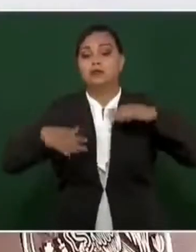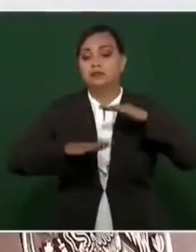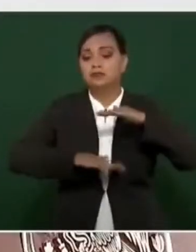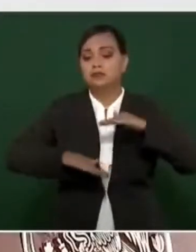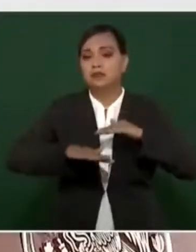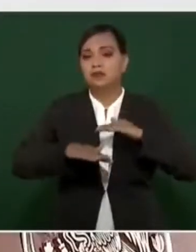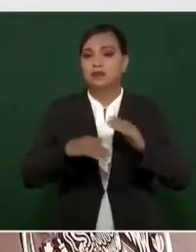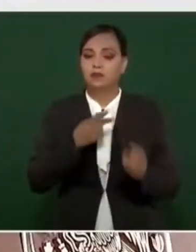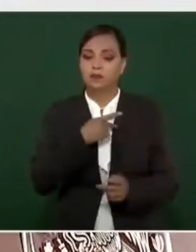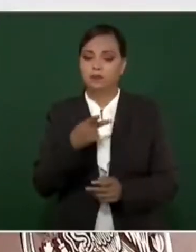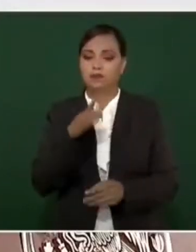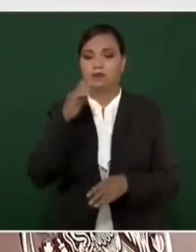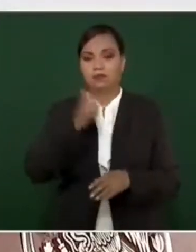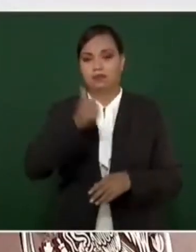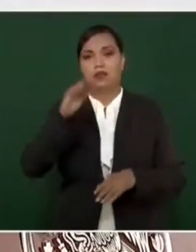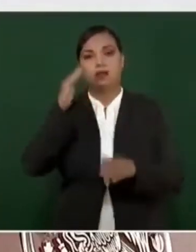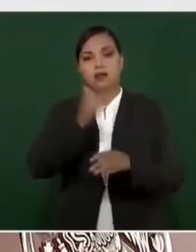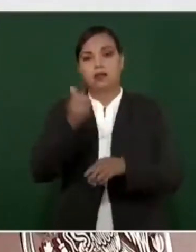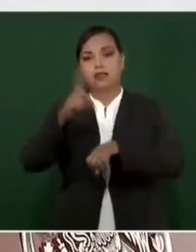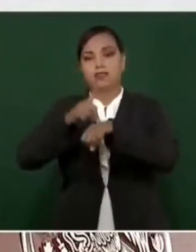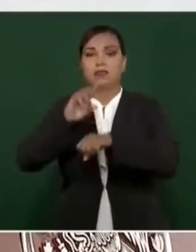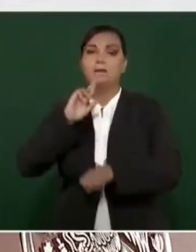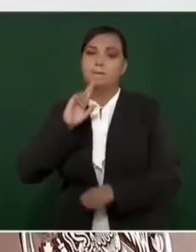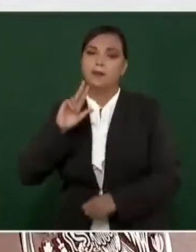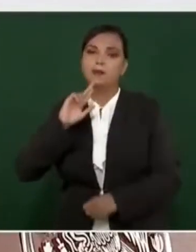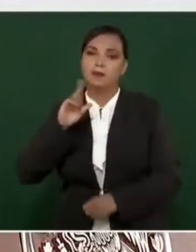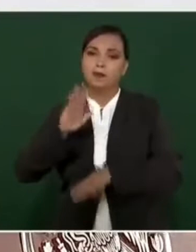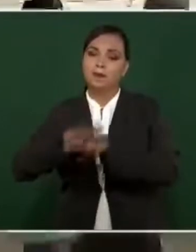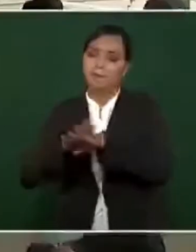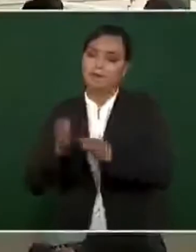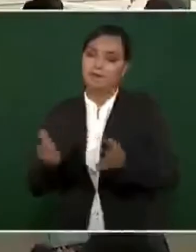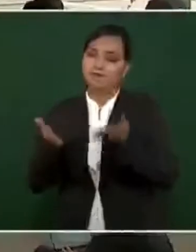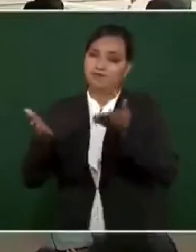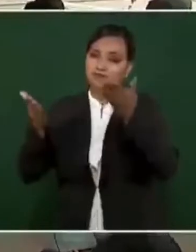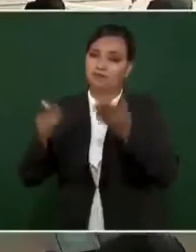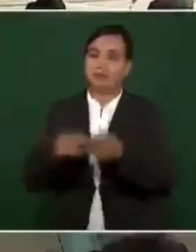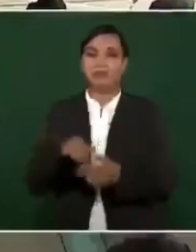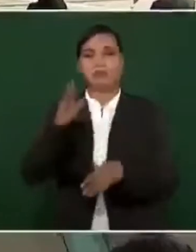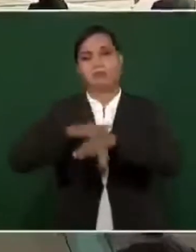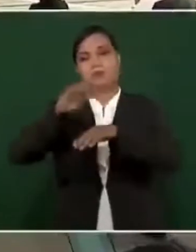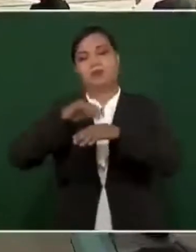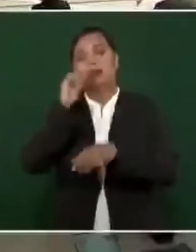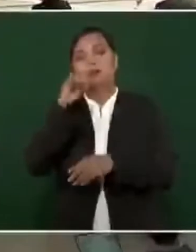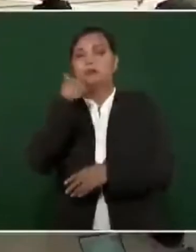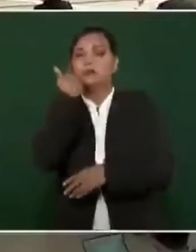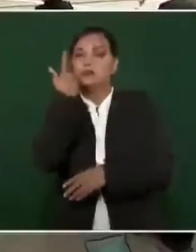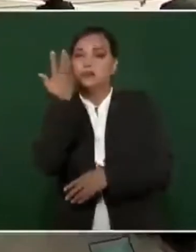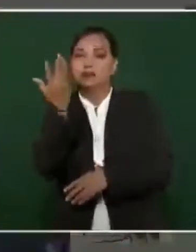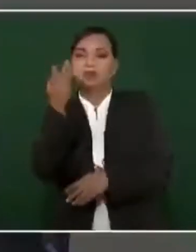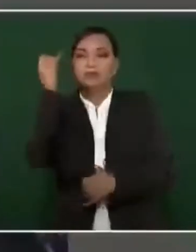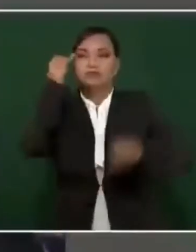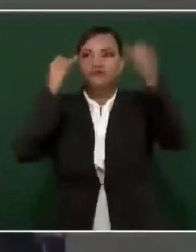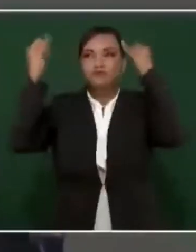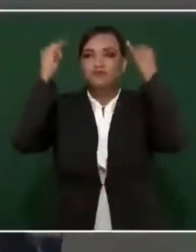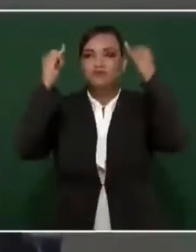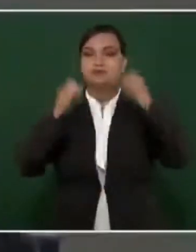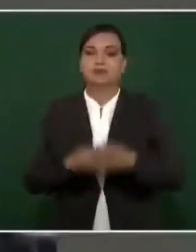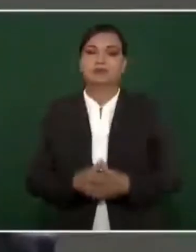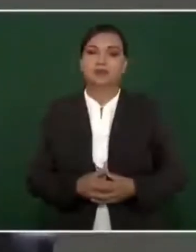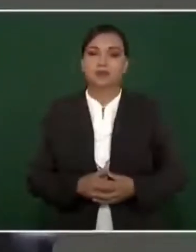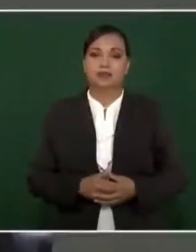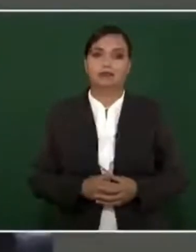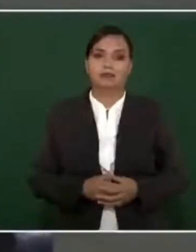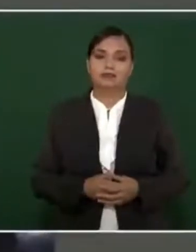es nuestro ideal. Y tu tercera pregunta, sí, sobre